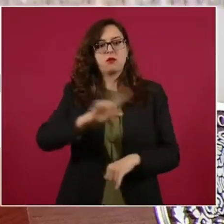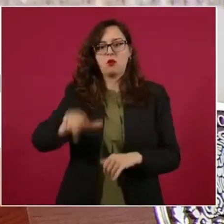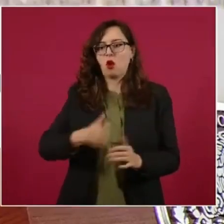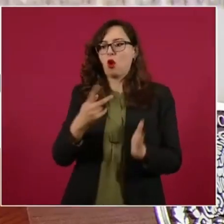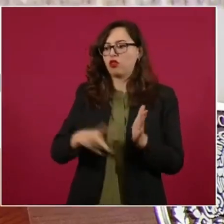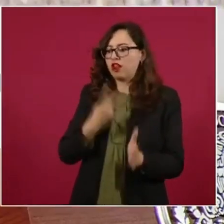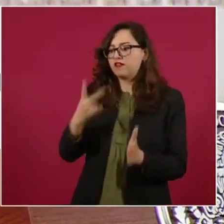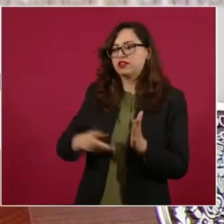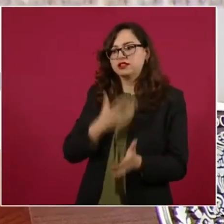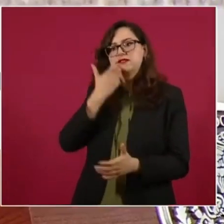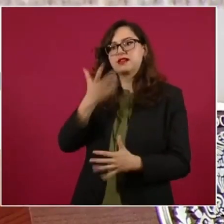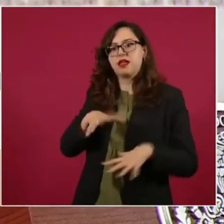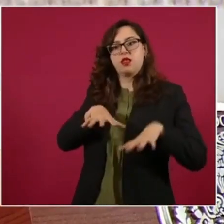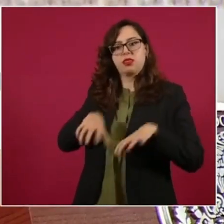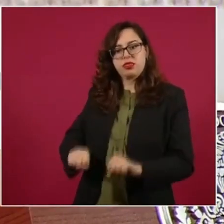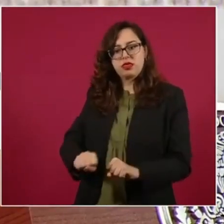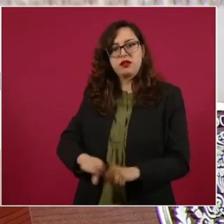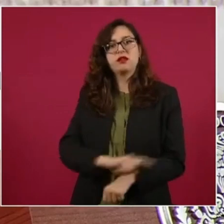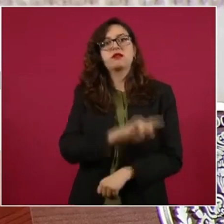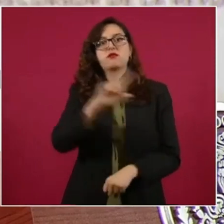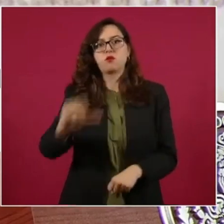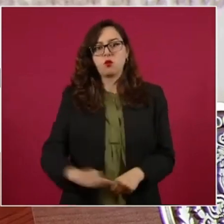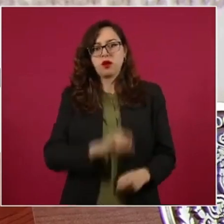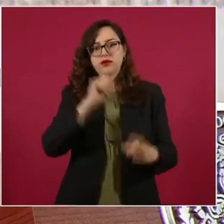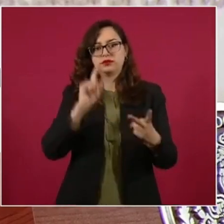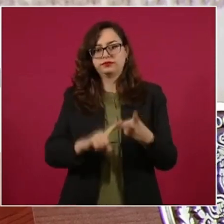2 veces los franceses,